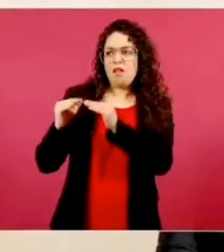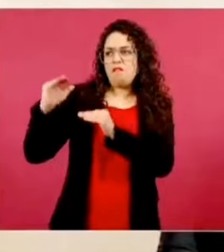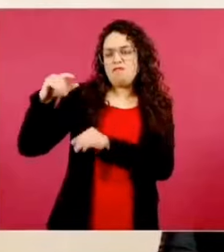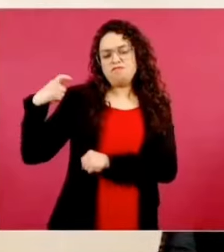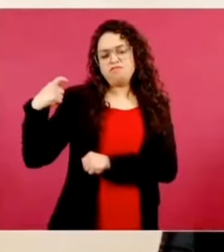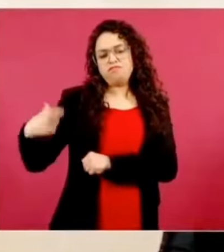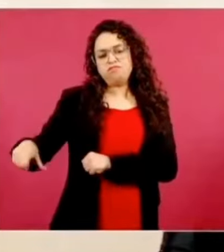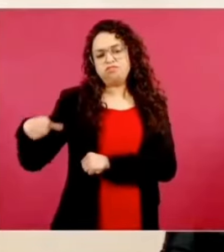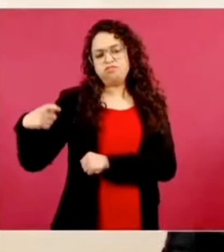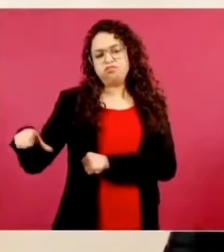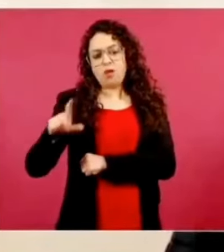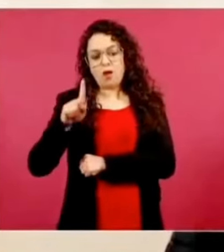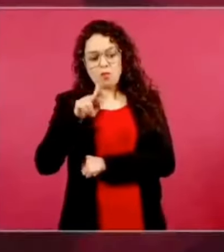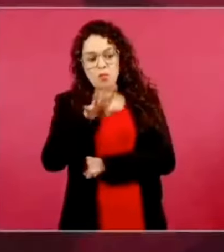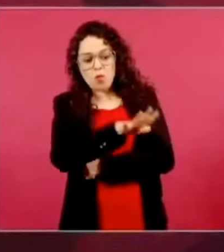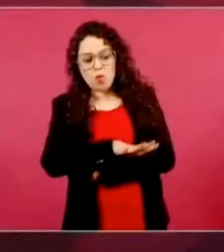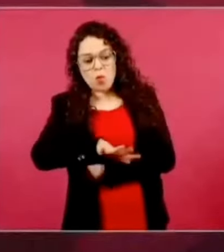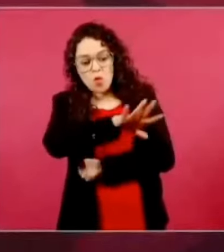con un modelo